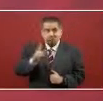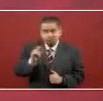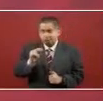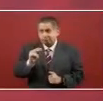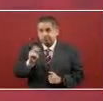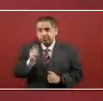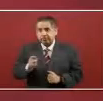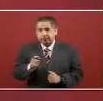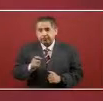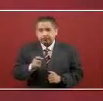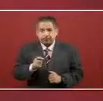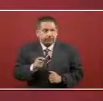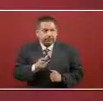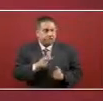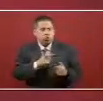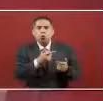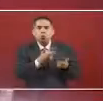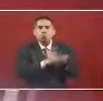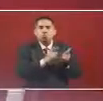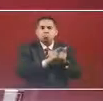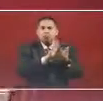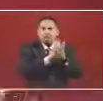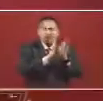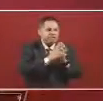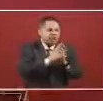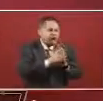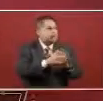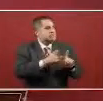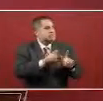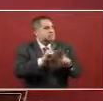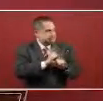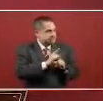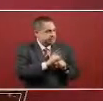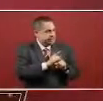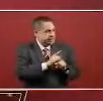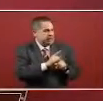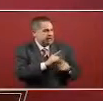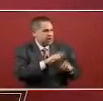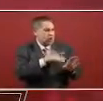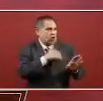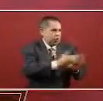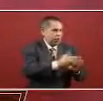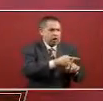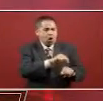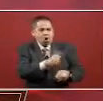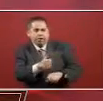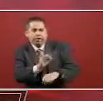a perseguir a una banda para proteger a otra,